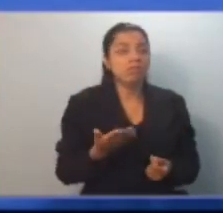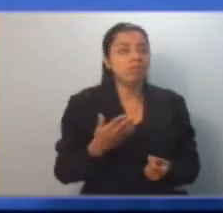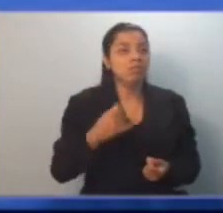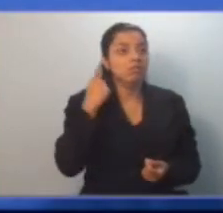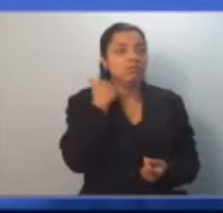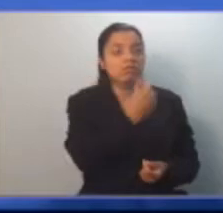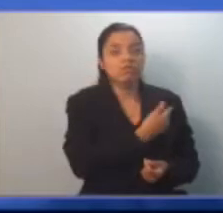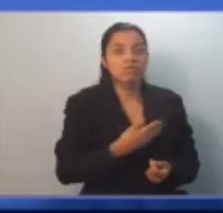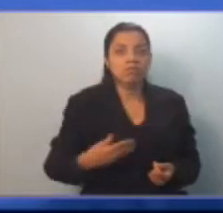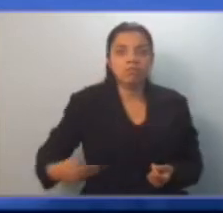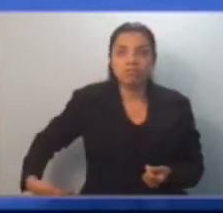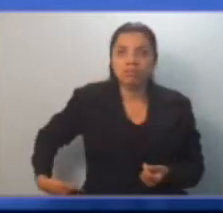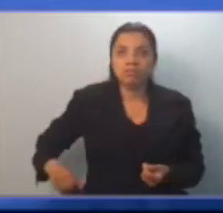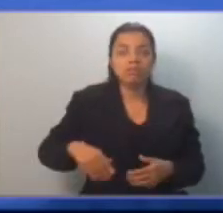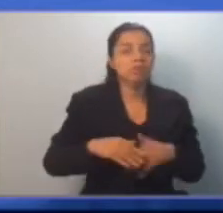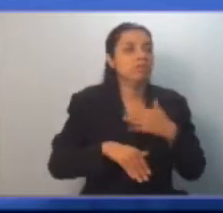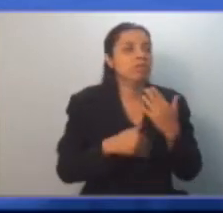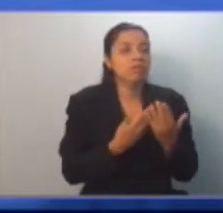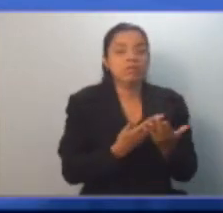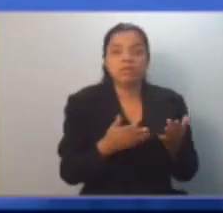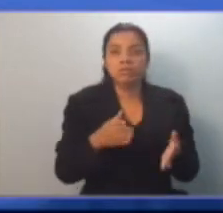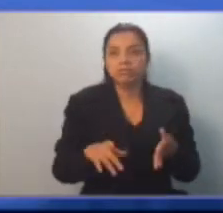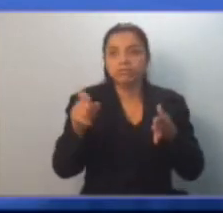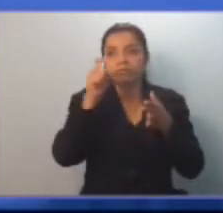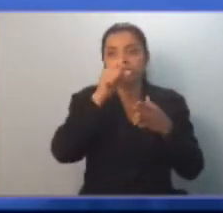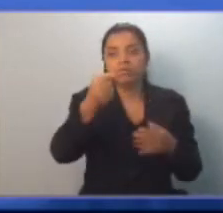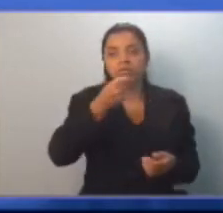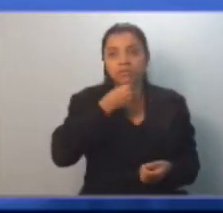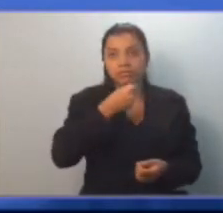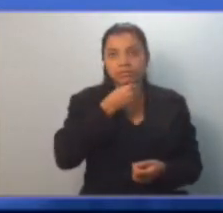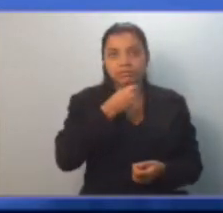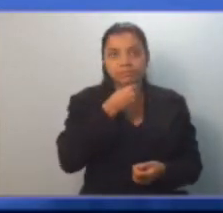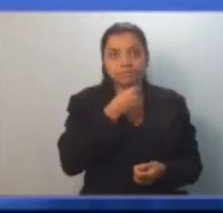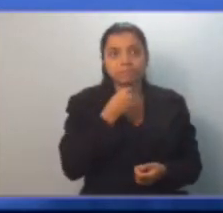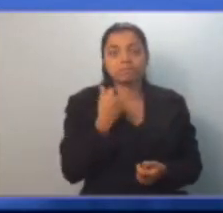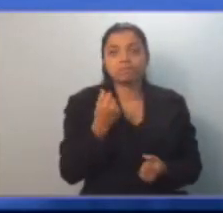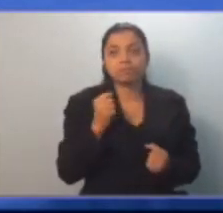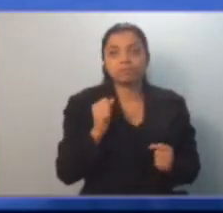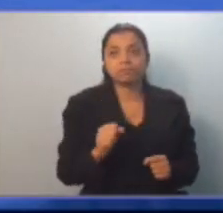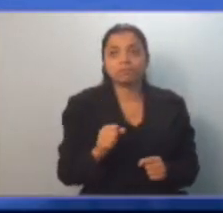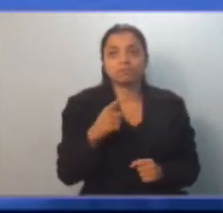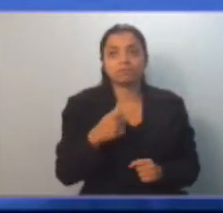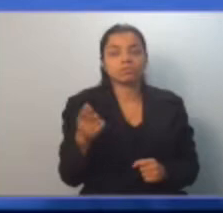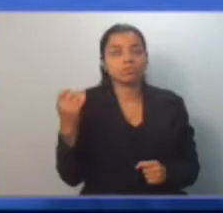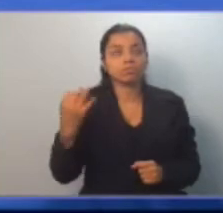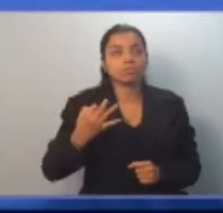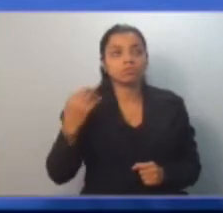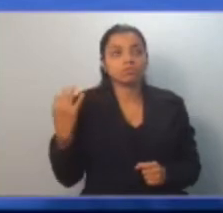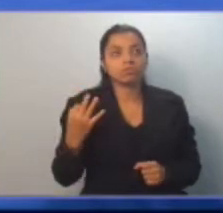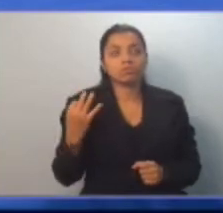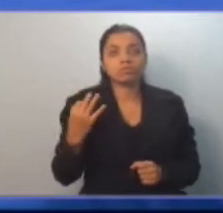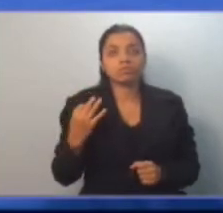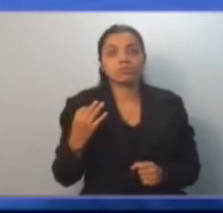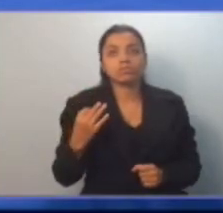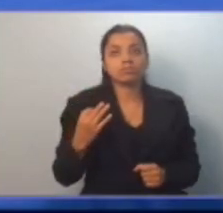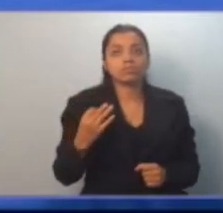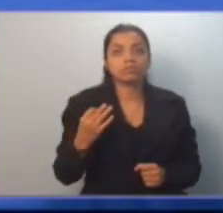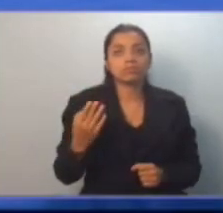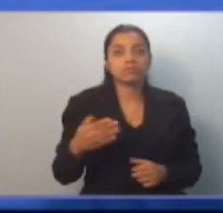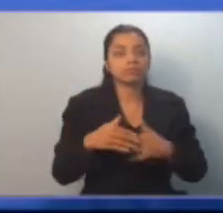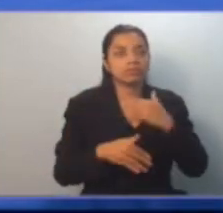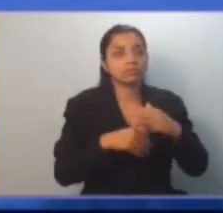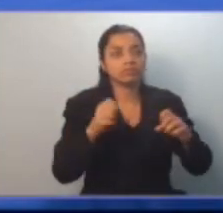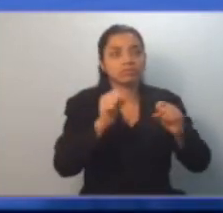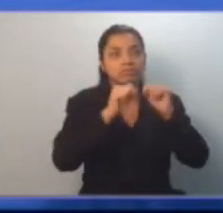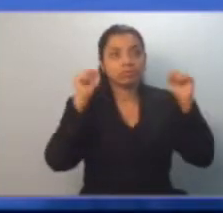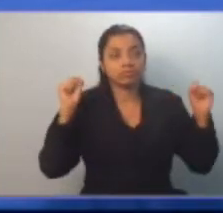presidente de la Corte o cualquier institución pide un informe digitalmente, se tiene qué se necesita, se ingresa lo que se necesita y este sistema